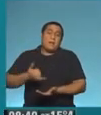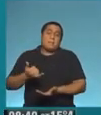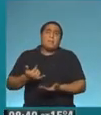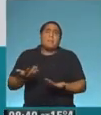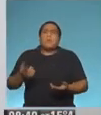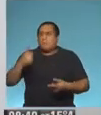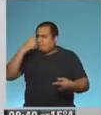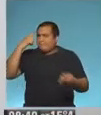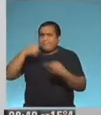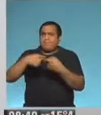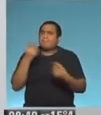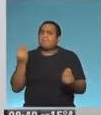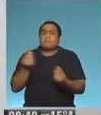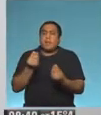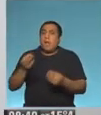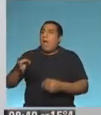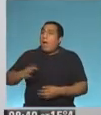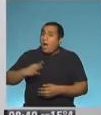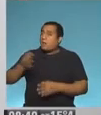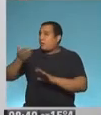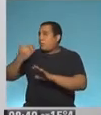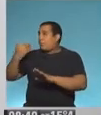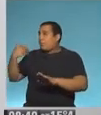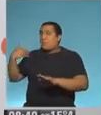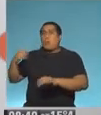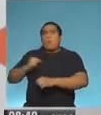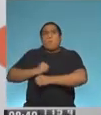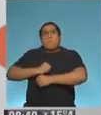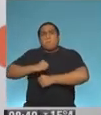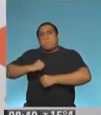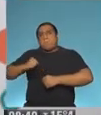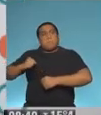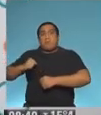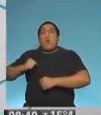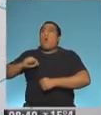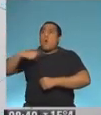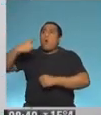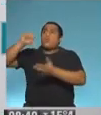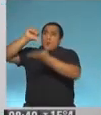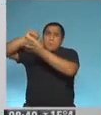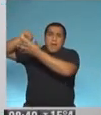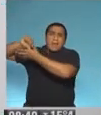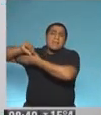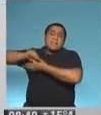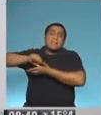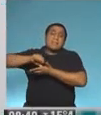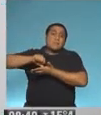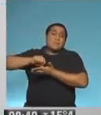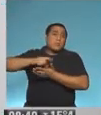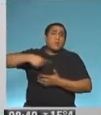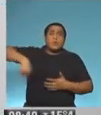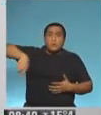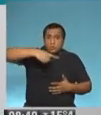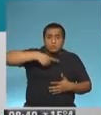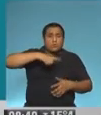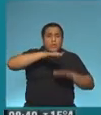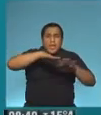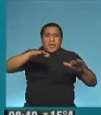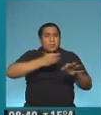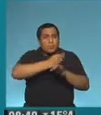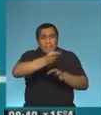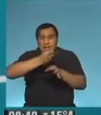que vamos es que hace años atrás la obesidad era un problema de otros países. Nosotros dábamos clase a nuestros estudiantes